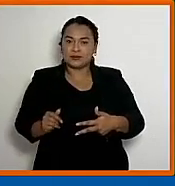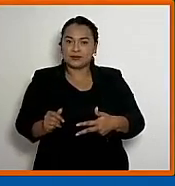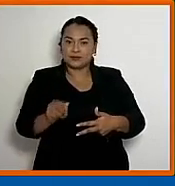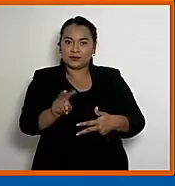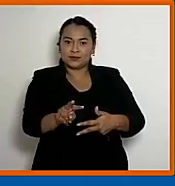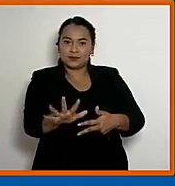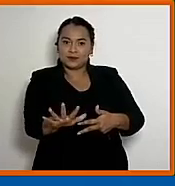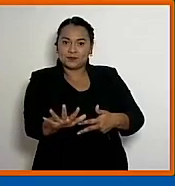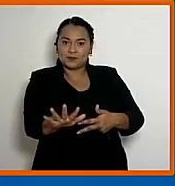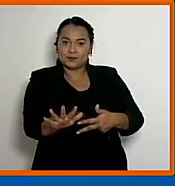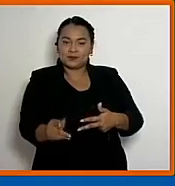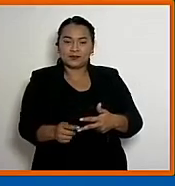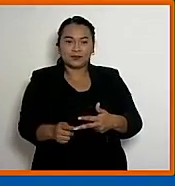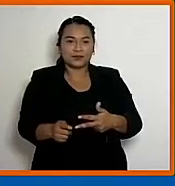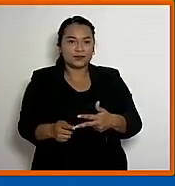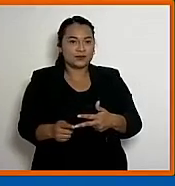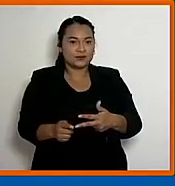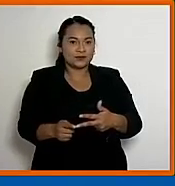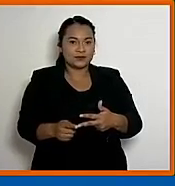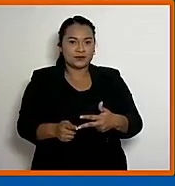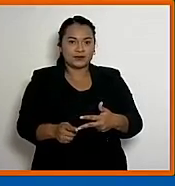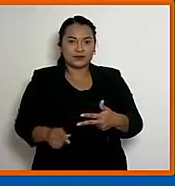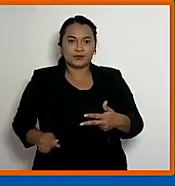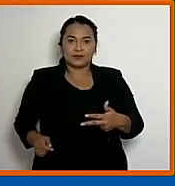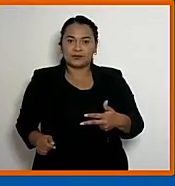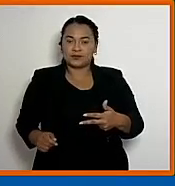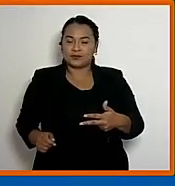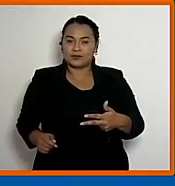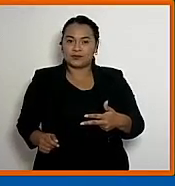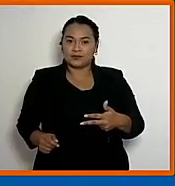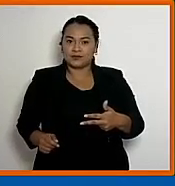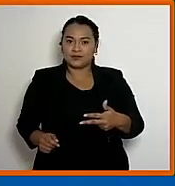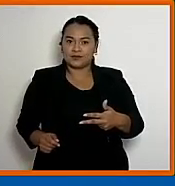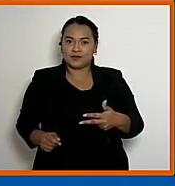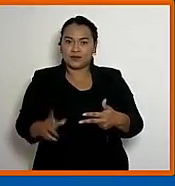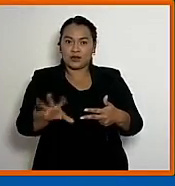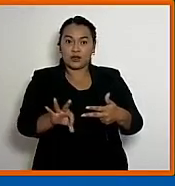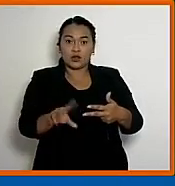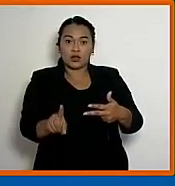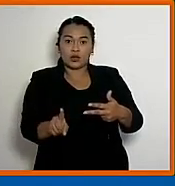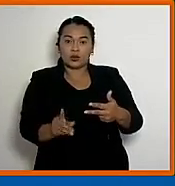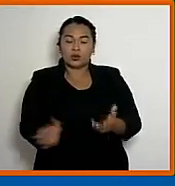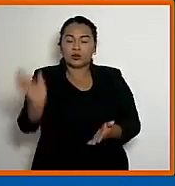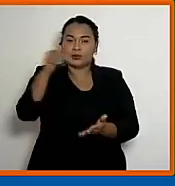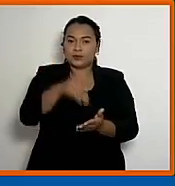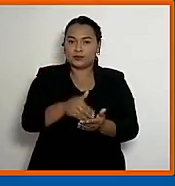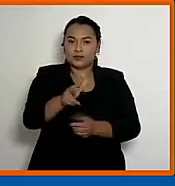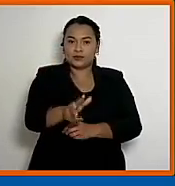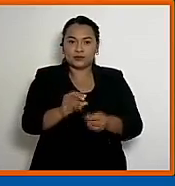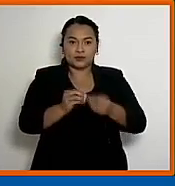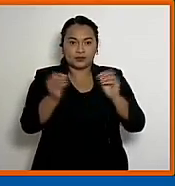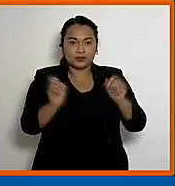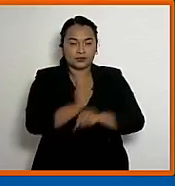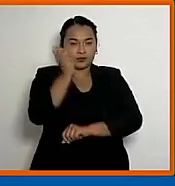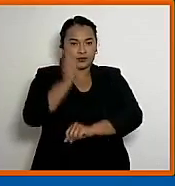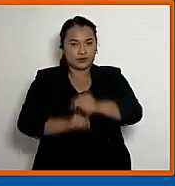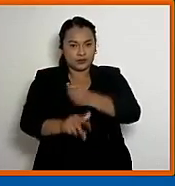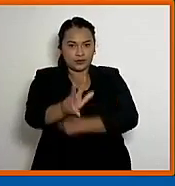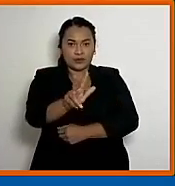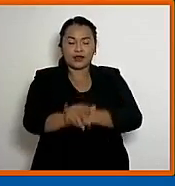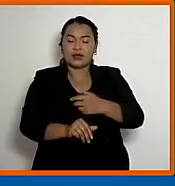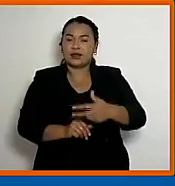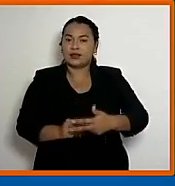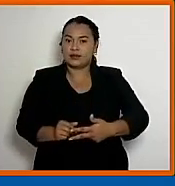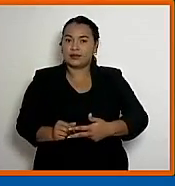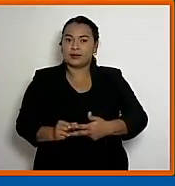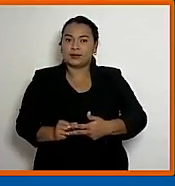25. Tercer y decisivo número ganador, este es el 91. Con muchísimo gusto te repito, los tres números